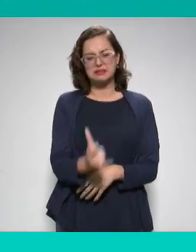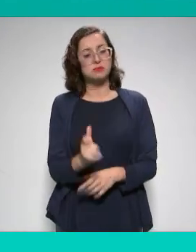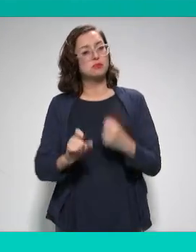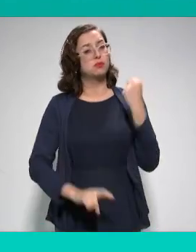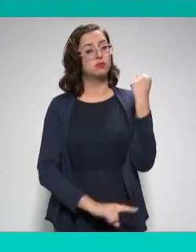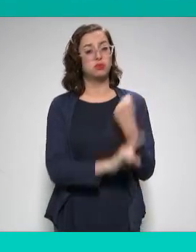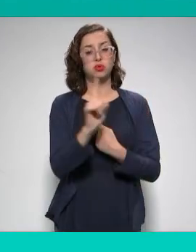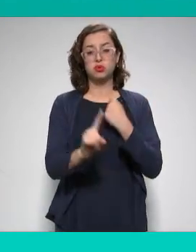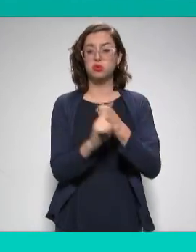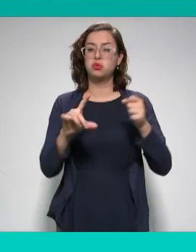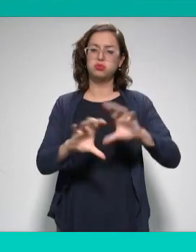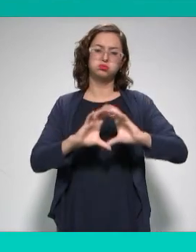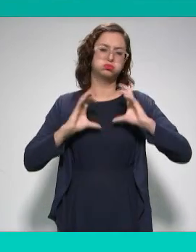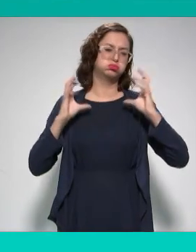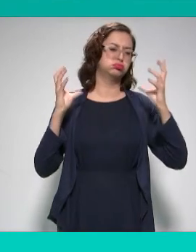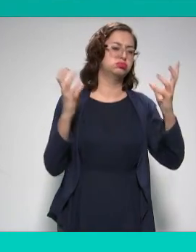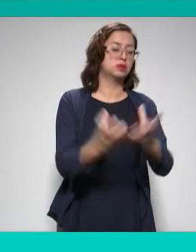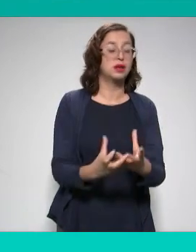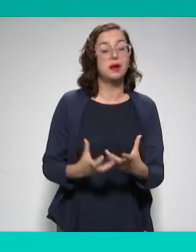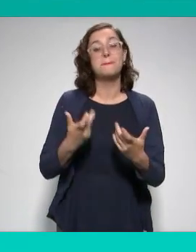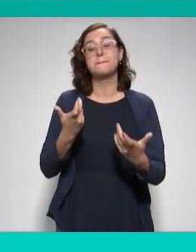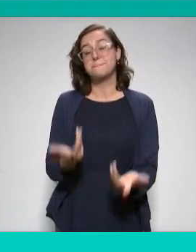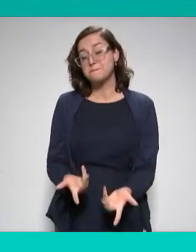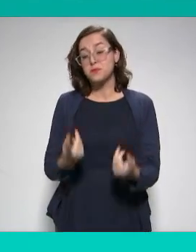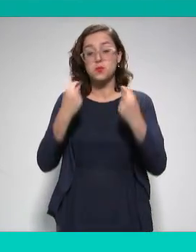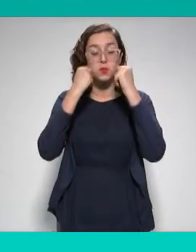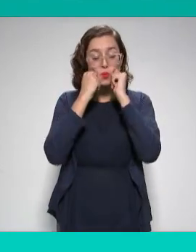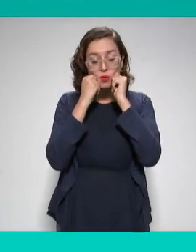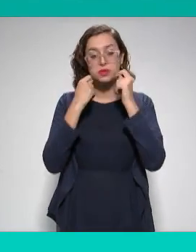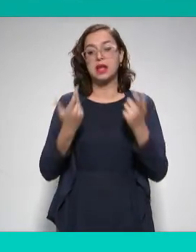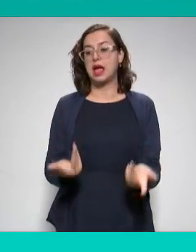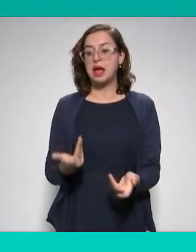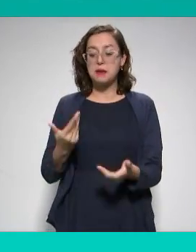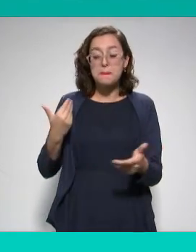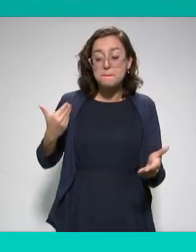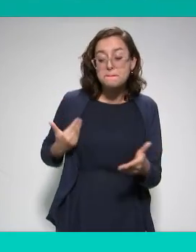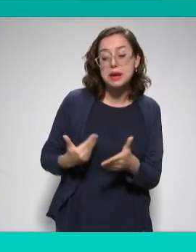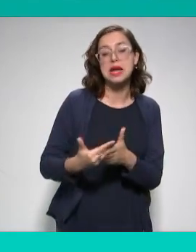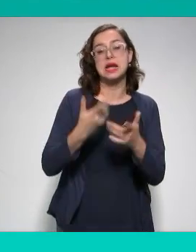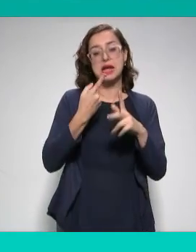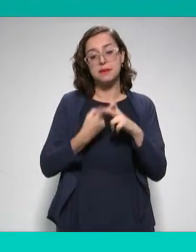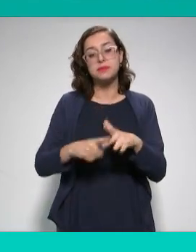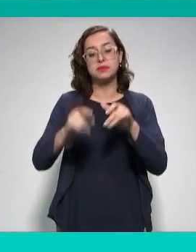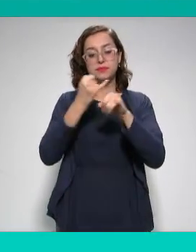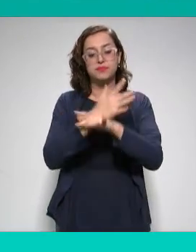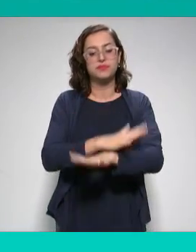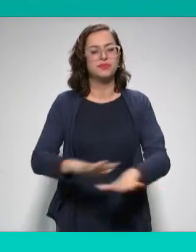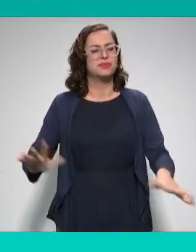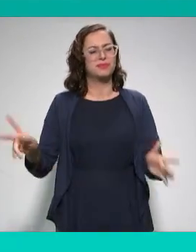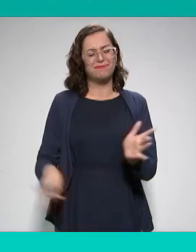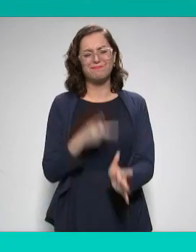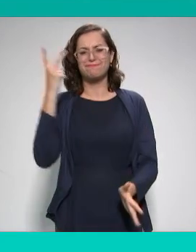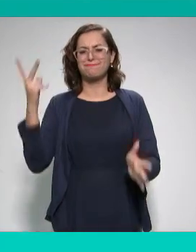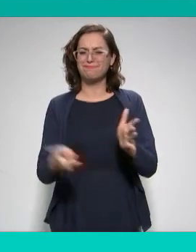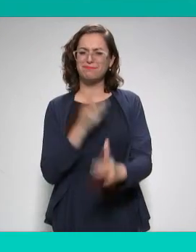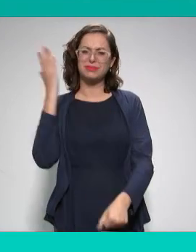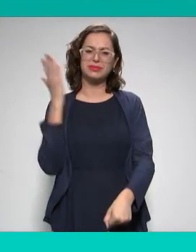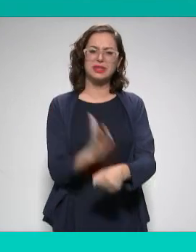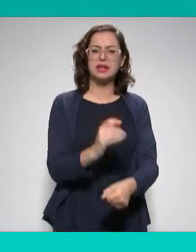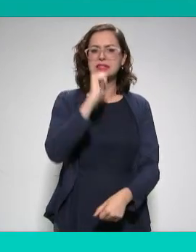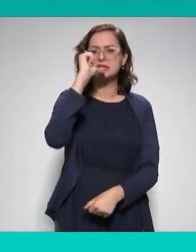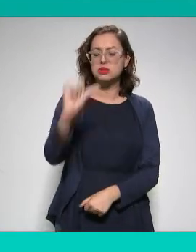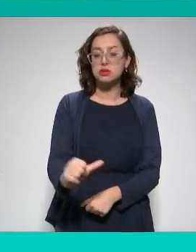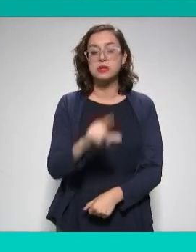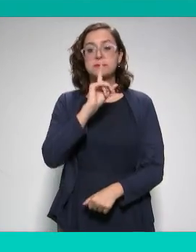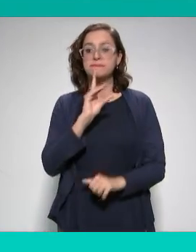problemática a nivel global y a pesar de ello apenas se informa al respecto debido a la impunidad que prevalece lo que promueve el